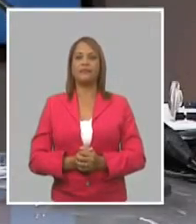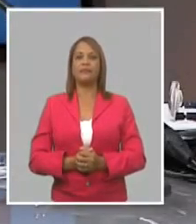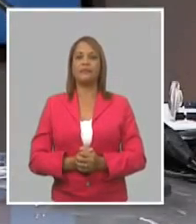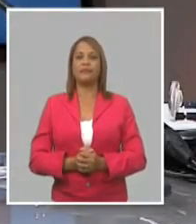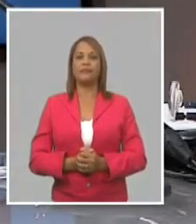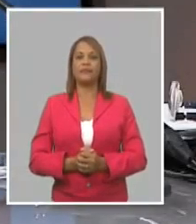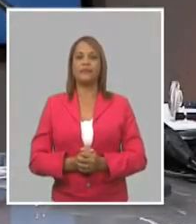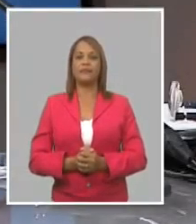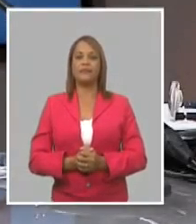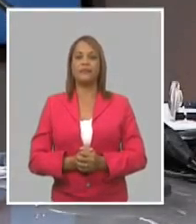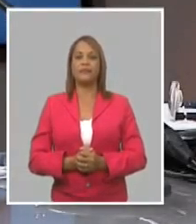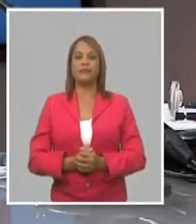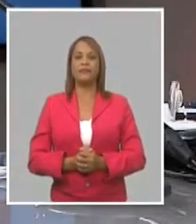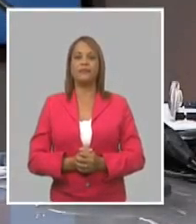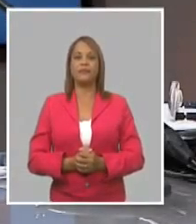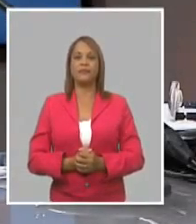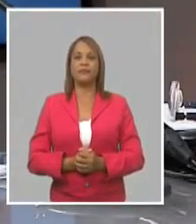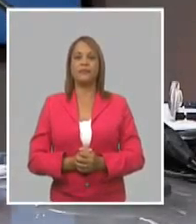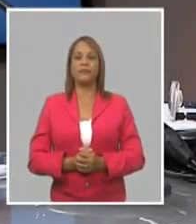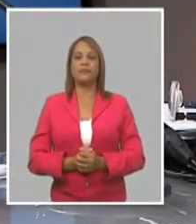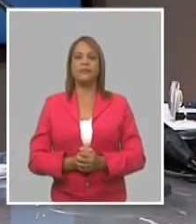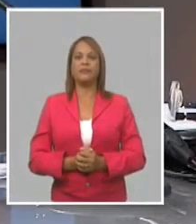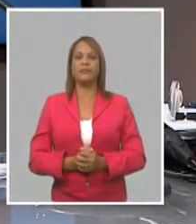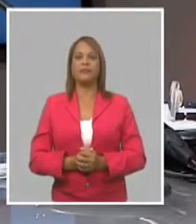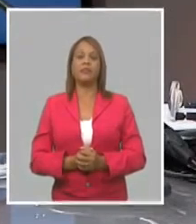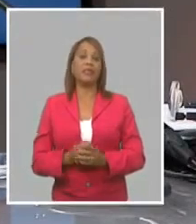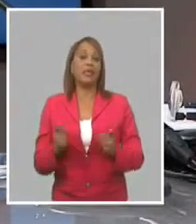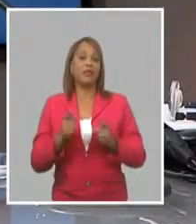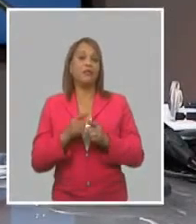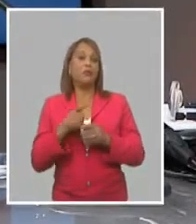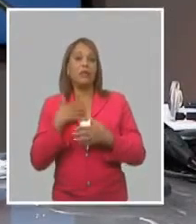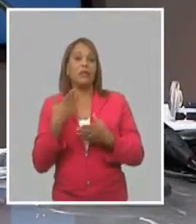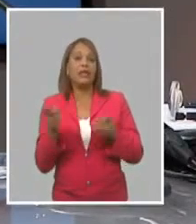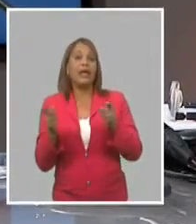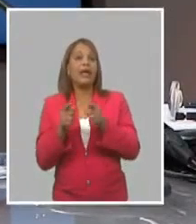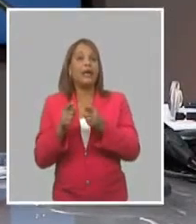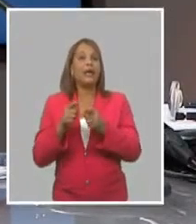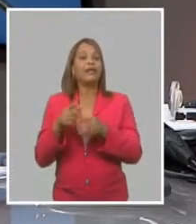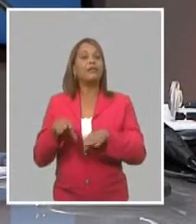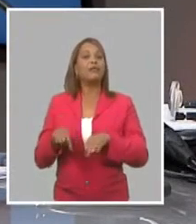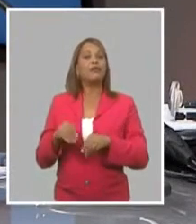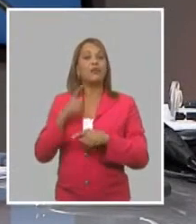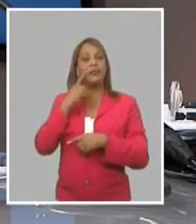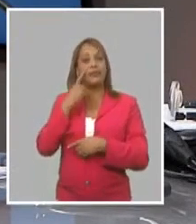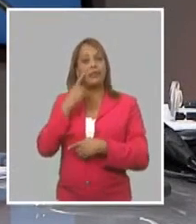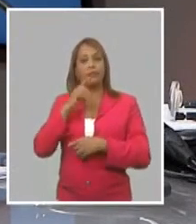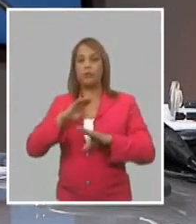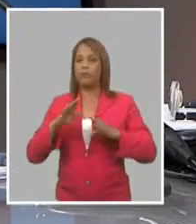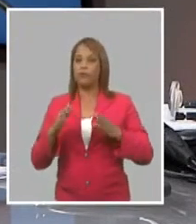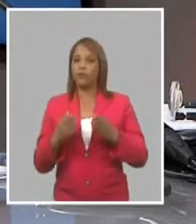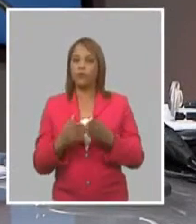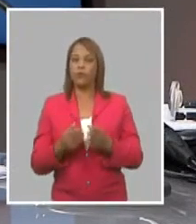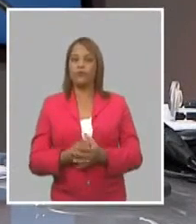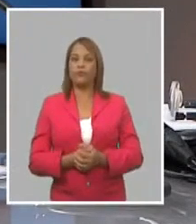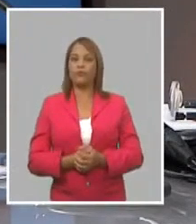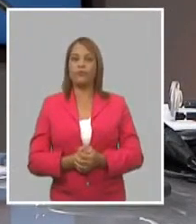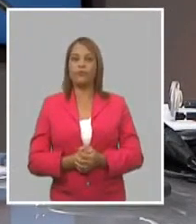en la noche de hoy. Eso significa achicar eso para allá, acercar eso. Ahora